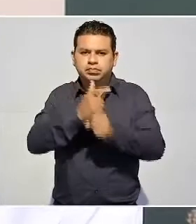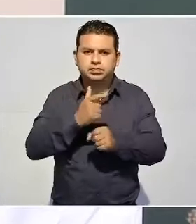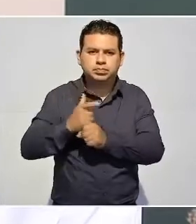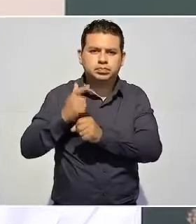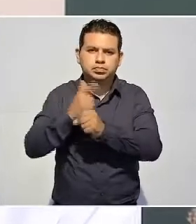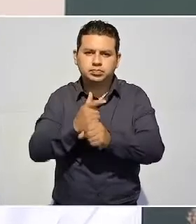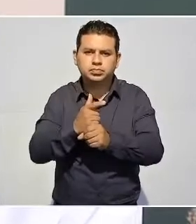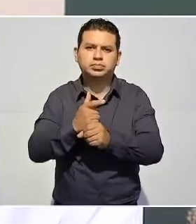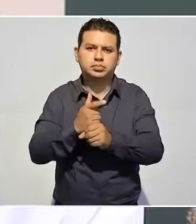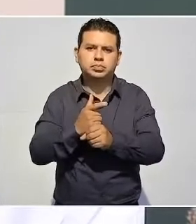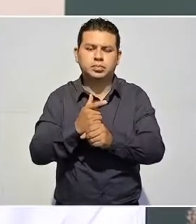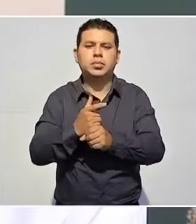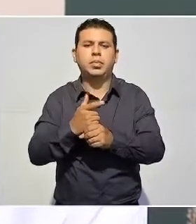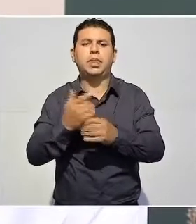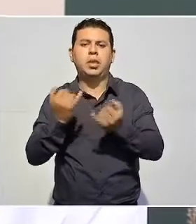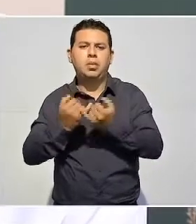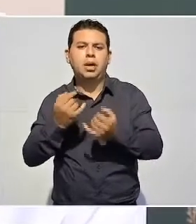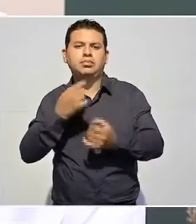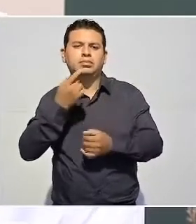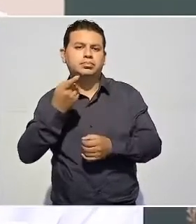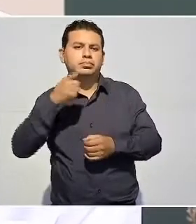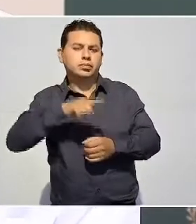reorganizó la Guardia Nacional,